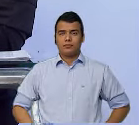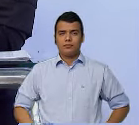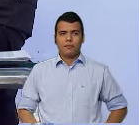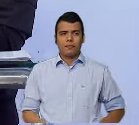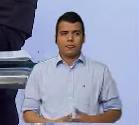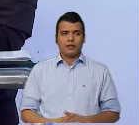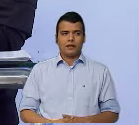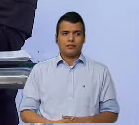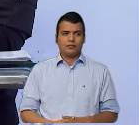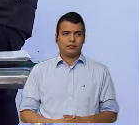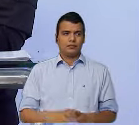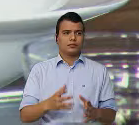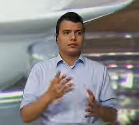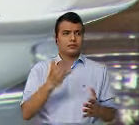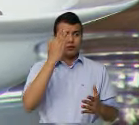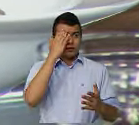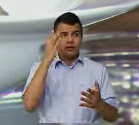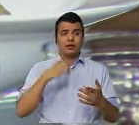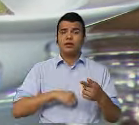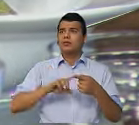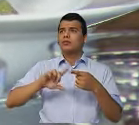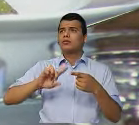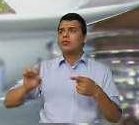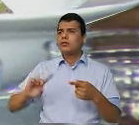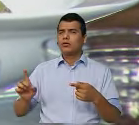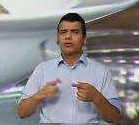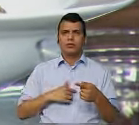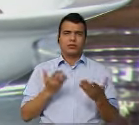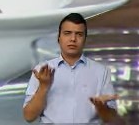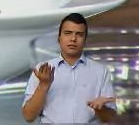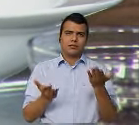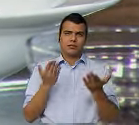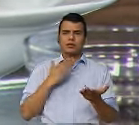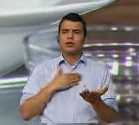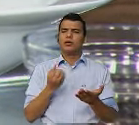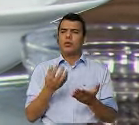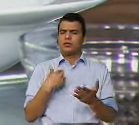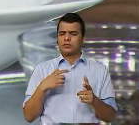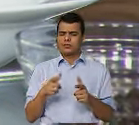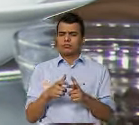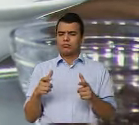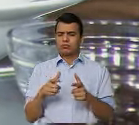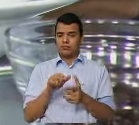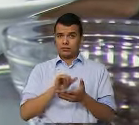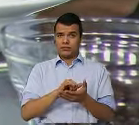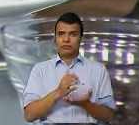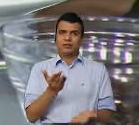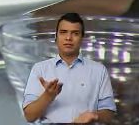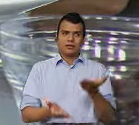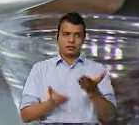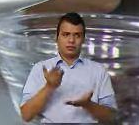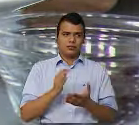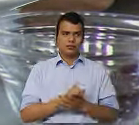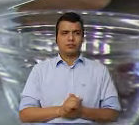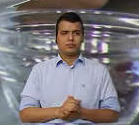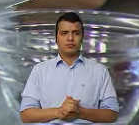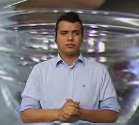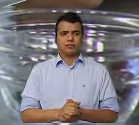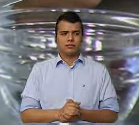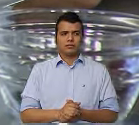qué frutas pueden comer o qué no pueden comer, sino que es la cantidad que deben de comer adecuada okay. Para un buen... Y pueden comer de todo.